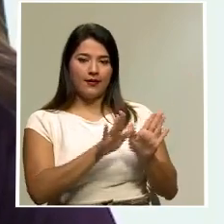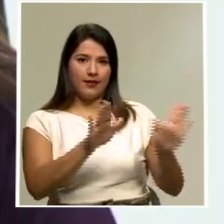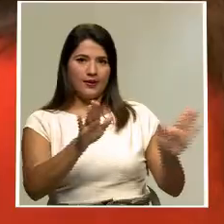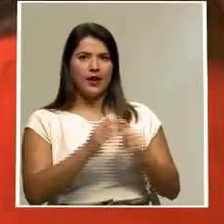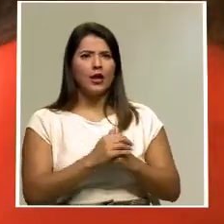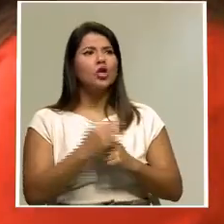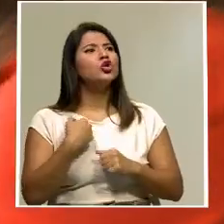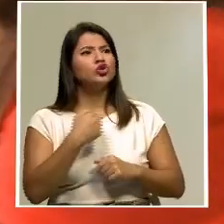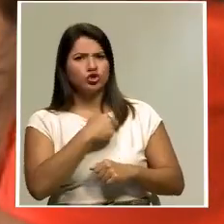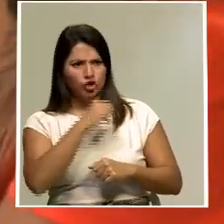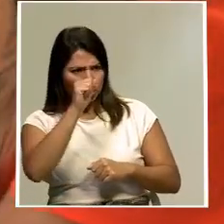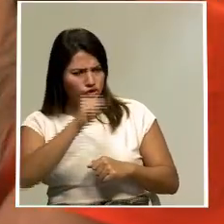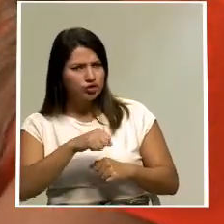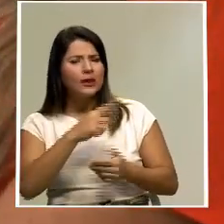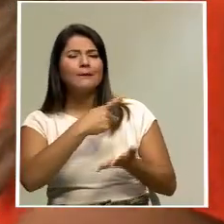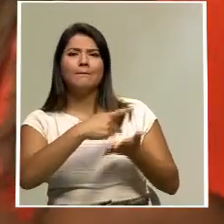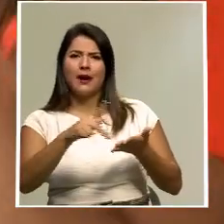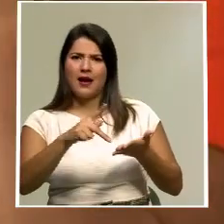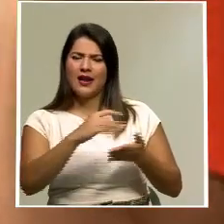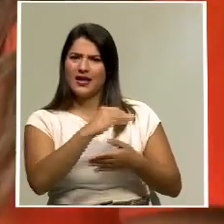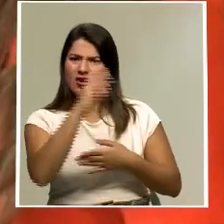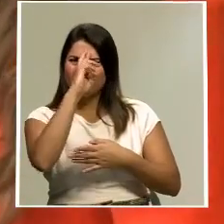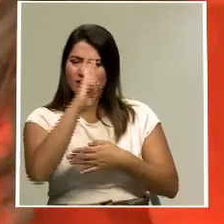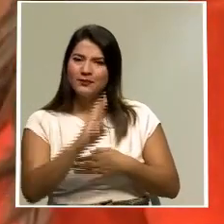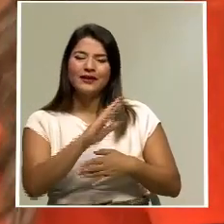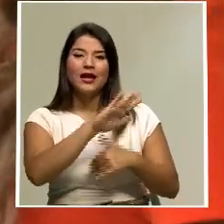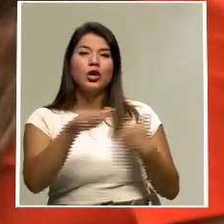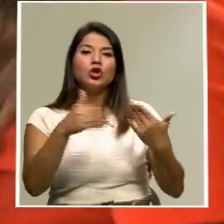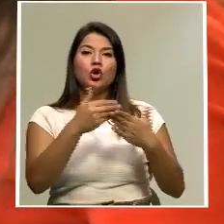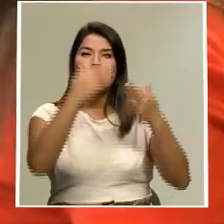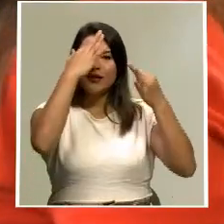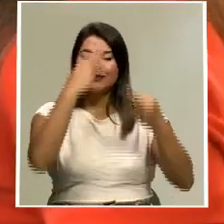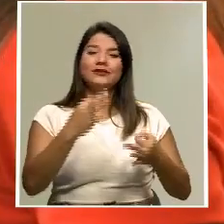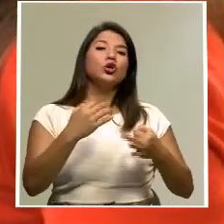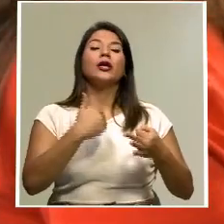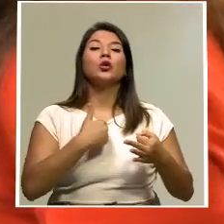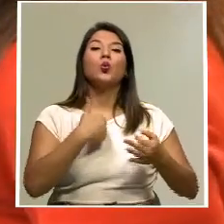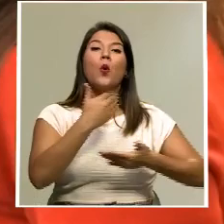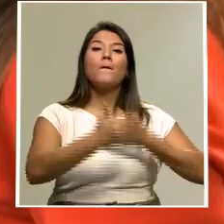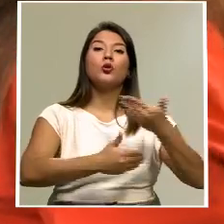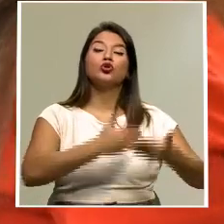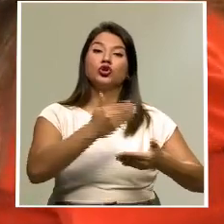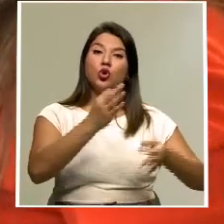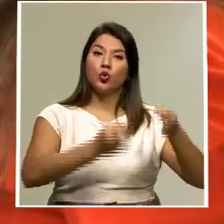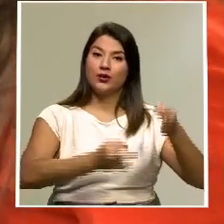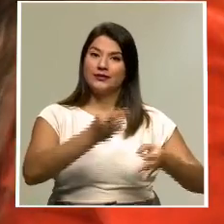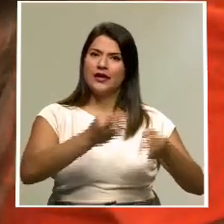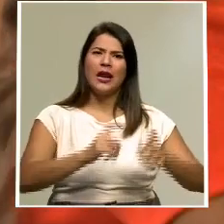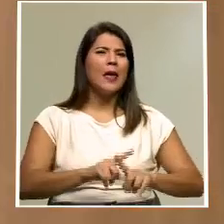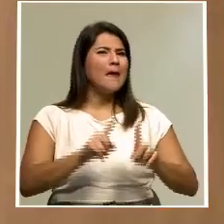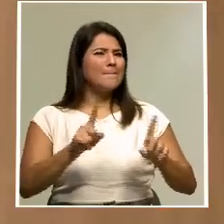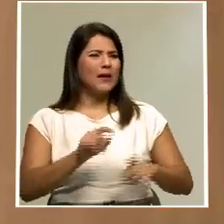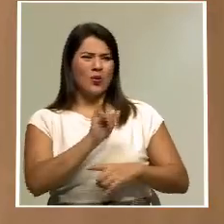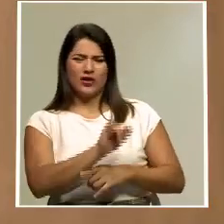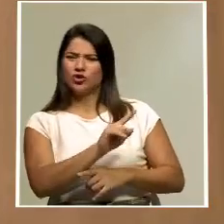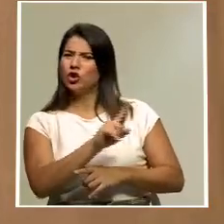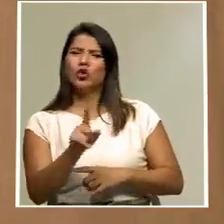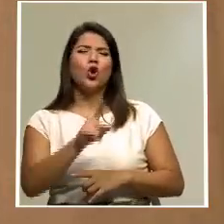honrarse y por supuesto respetar las decisiones de la vía judicial y así se hará, pero no tiene por qué